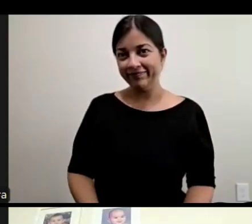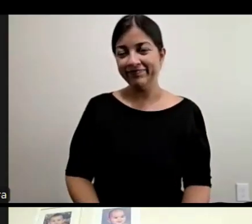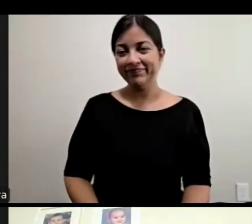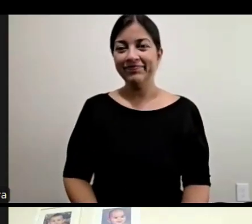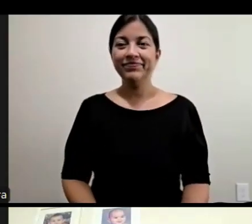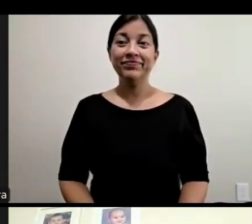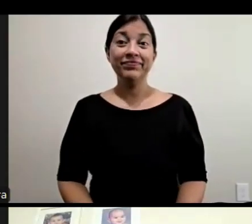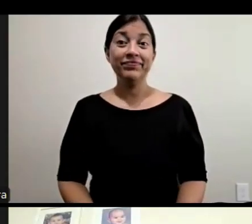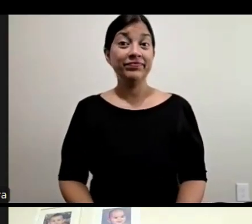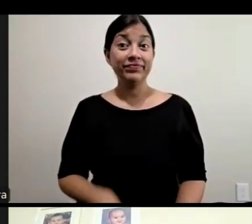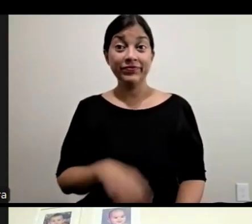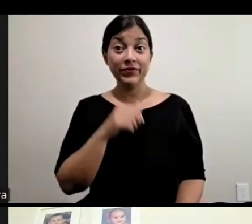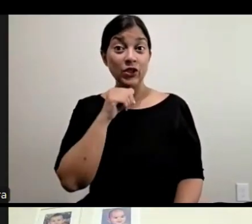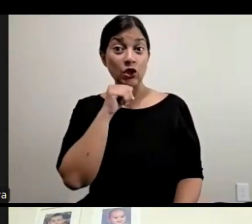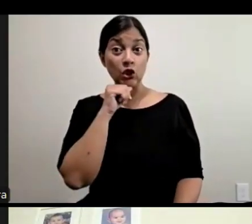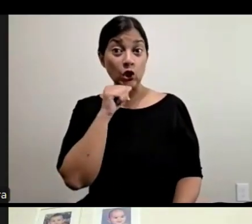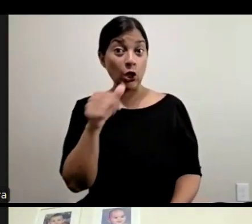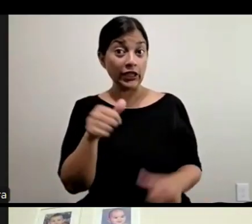No están muy distantes una de la otra, así que